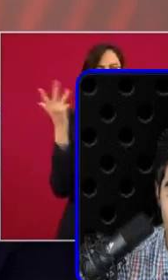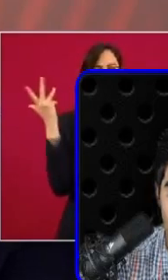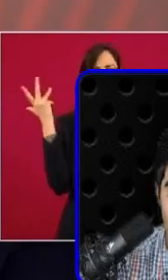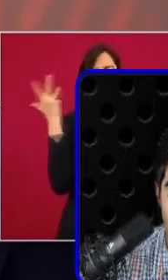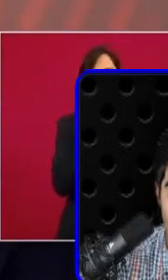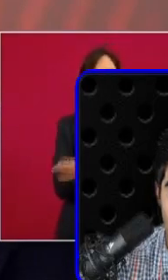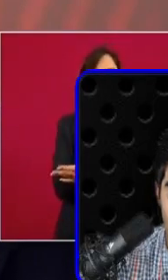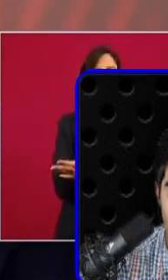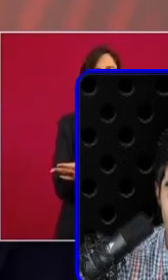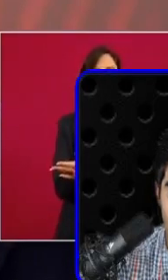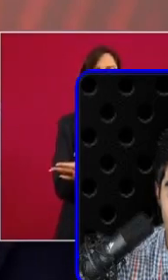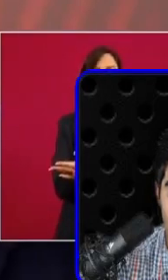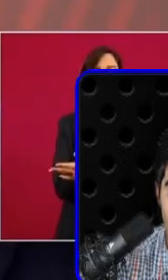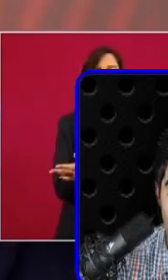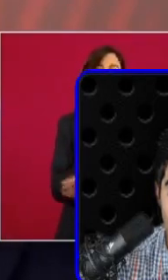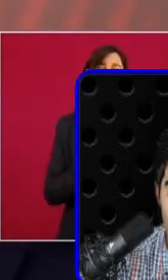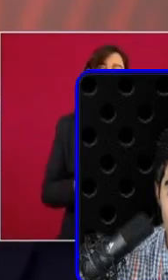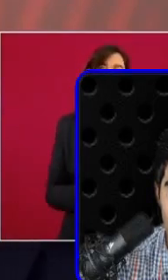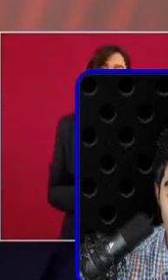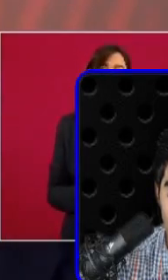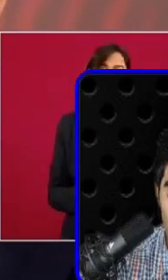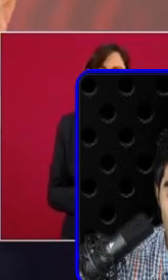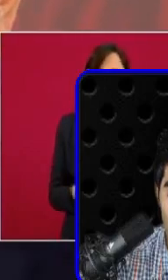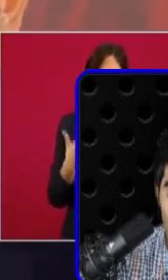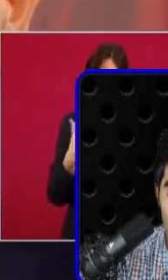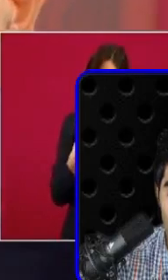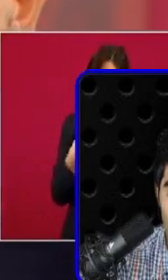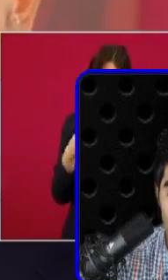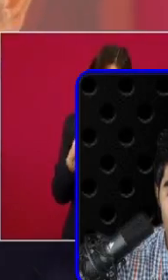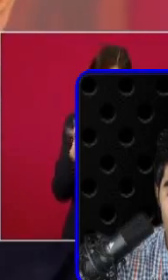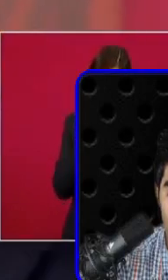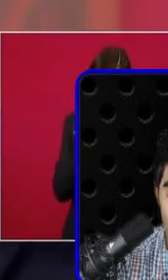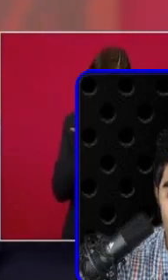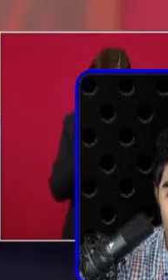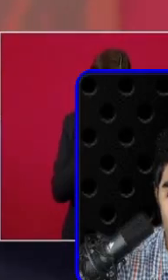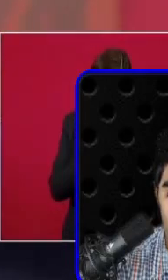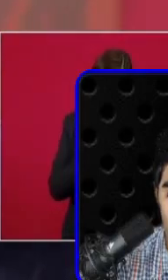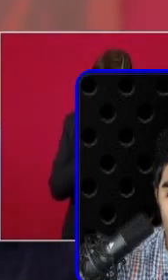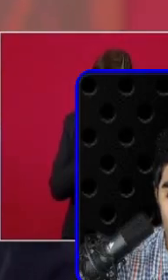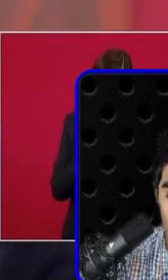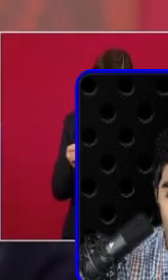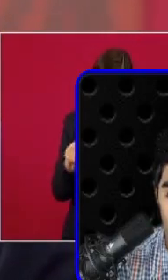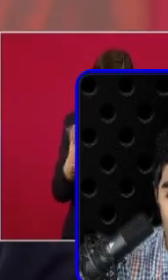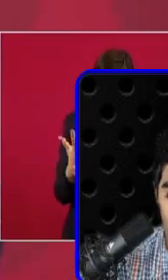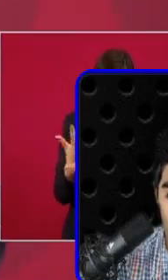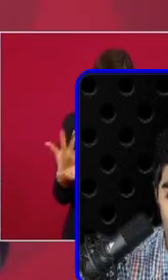normal. Entonces, cuando leí esa entrevista,